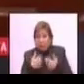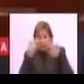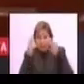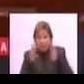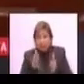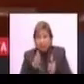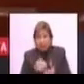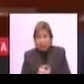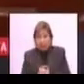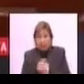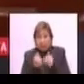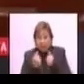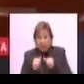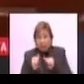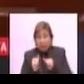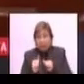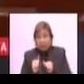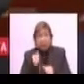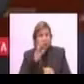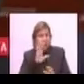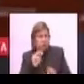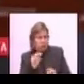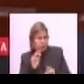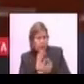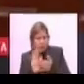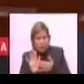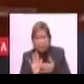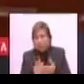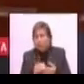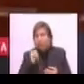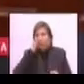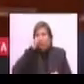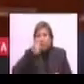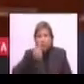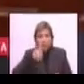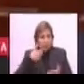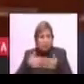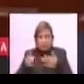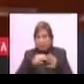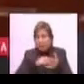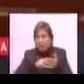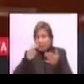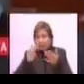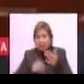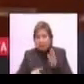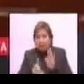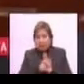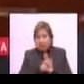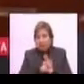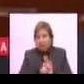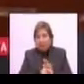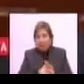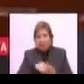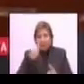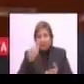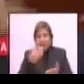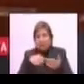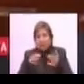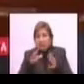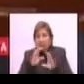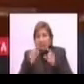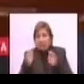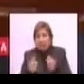dejar que el Poder Ejecutivo le diga, ah, te disuelvo, entonces mañana, por cualquier proyecto de ley presentado por